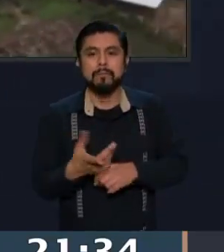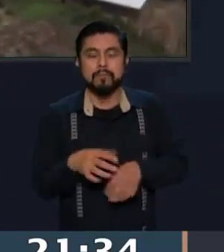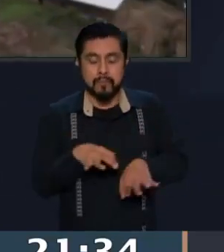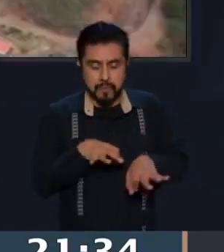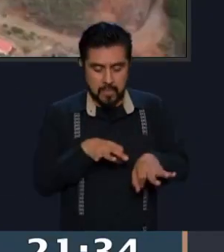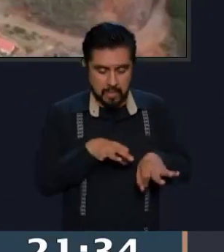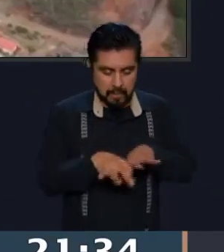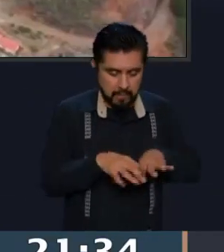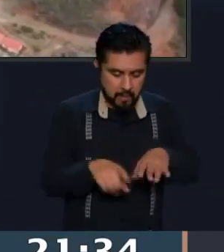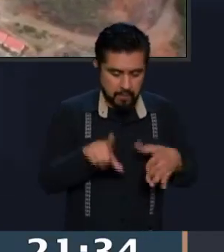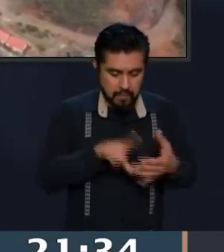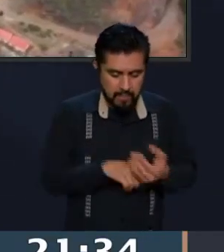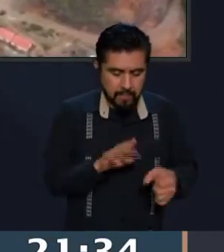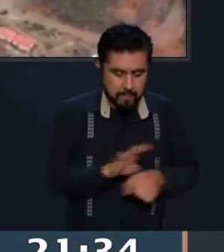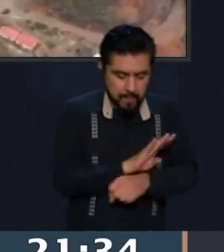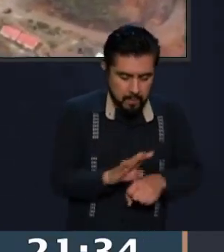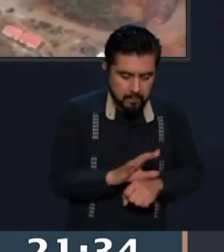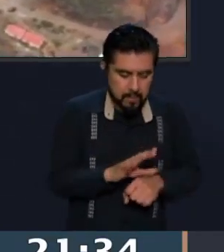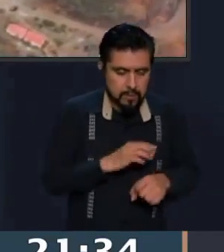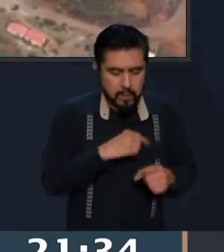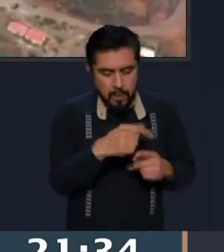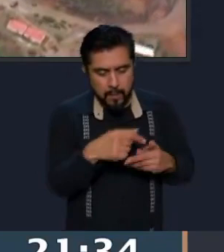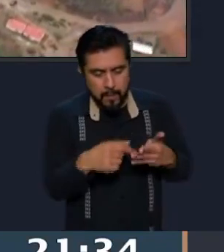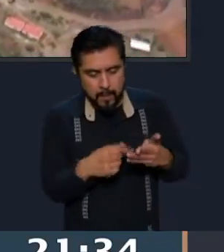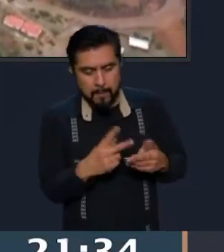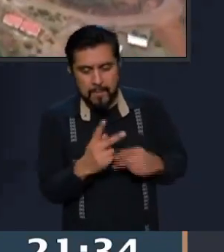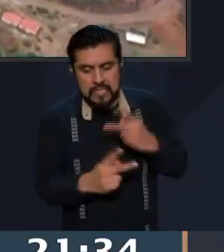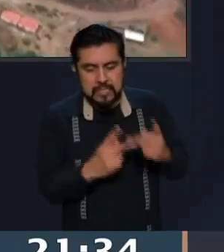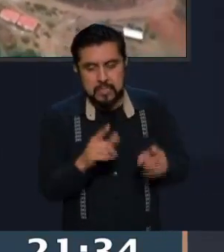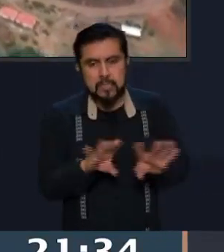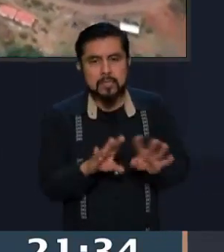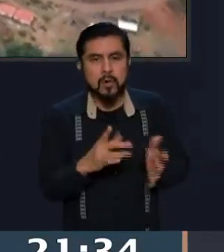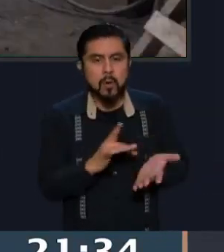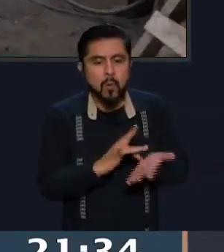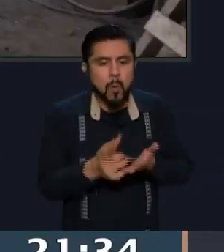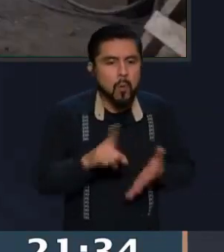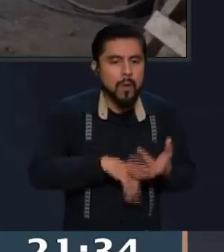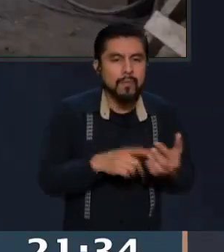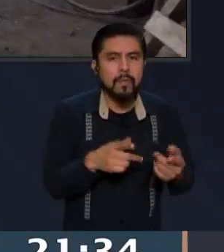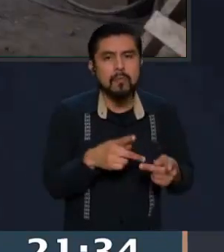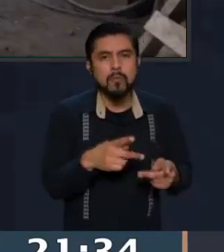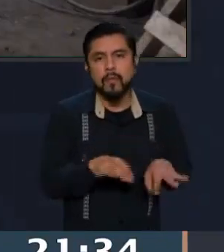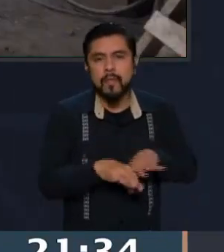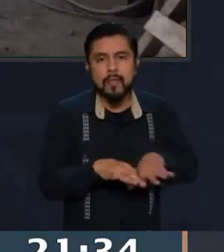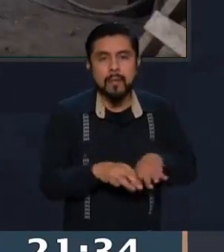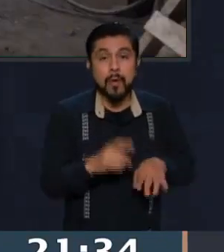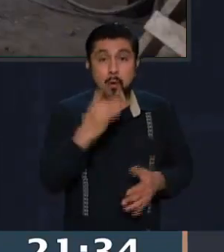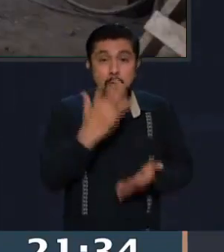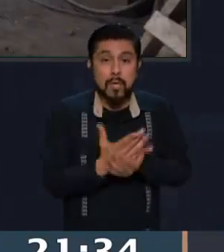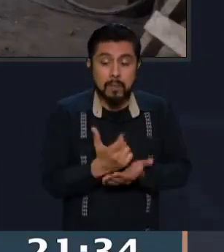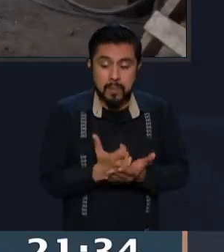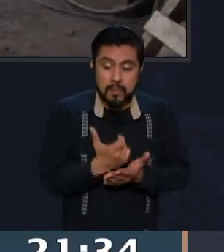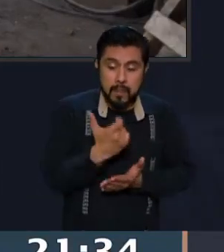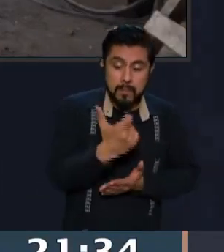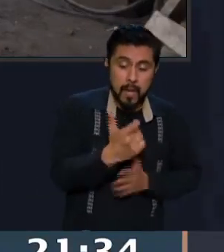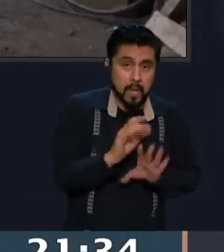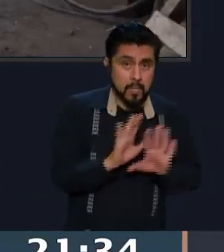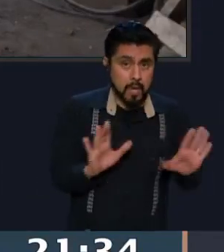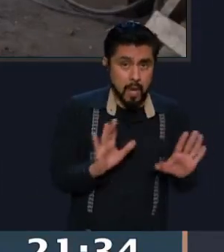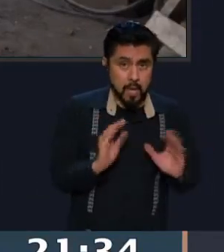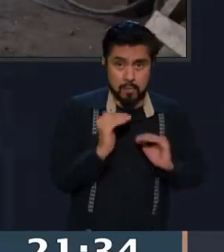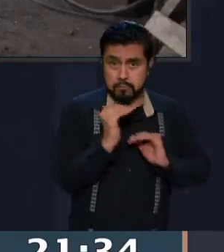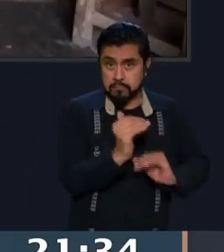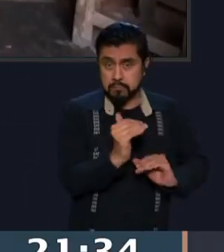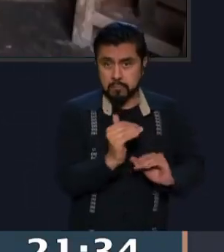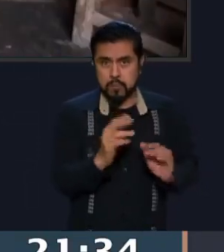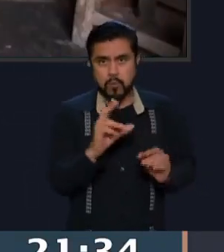y las condiciones en términos del ámbito de trabajo no son solo el salario y no es solo en el ingreso donde se ve, claro